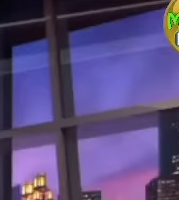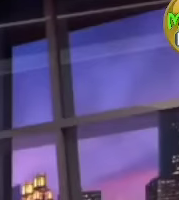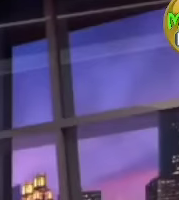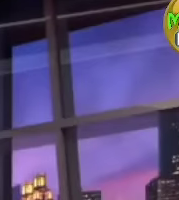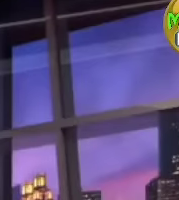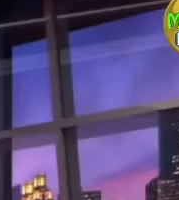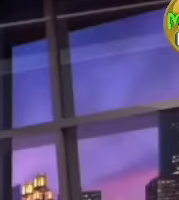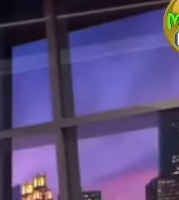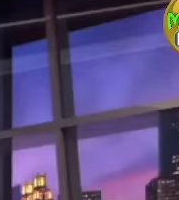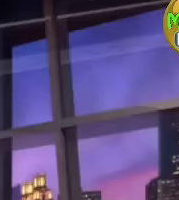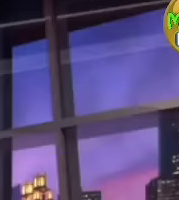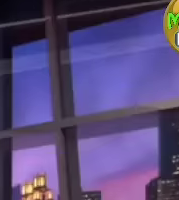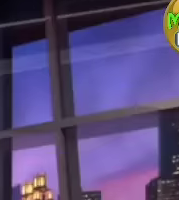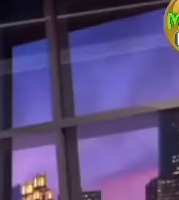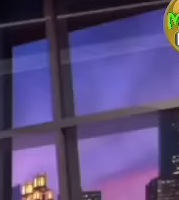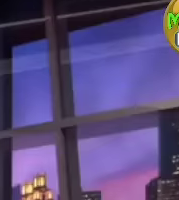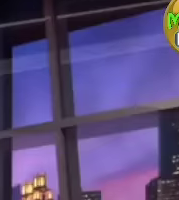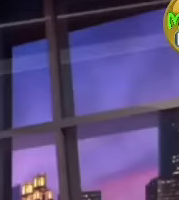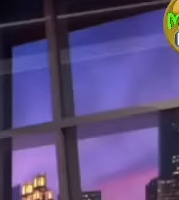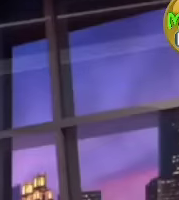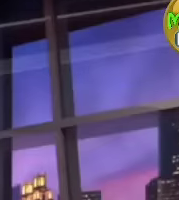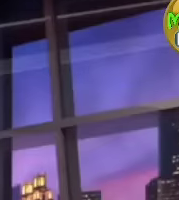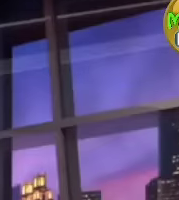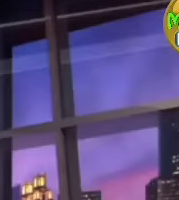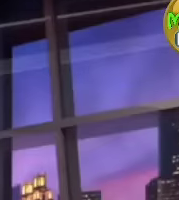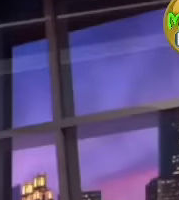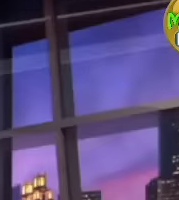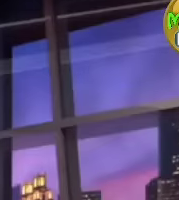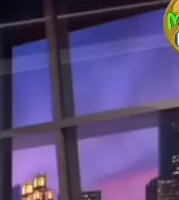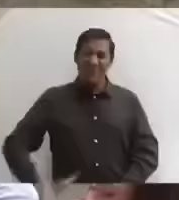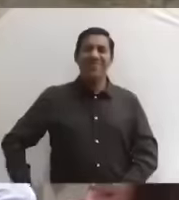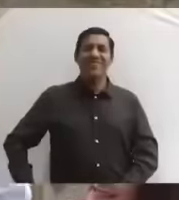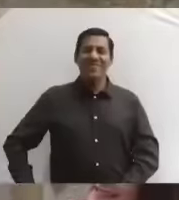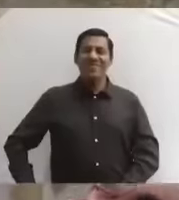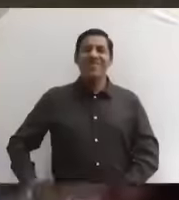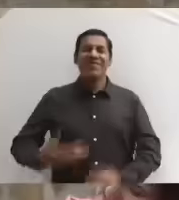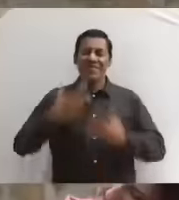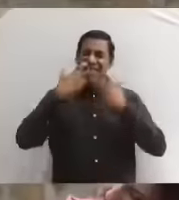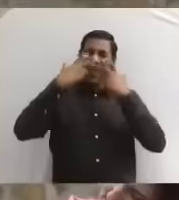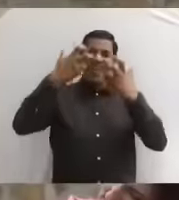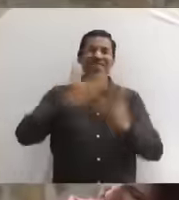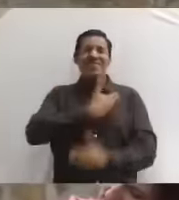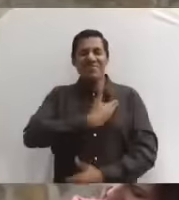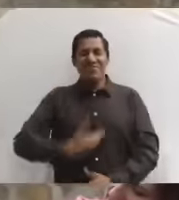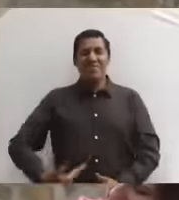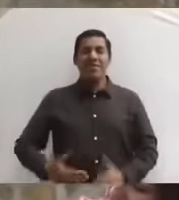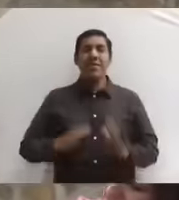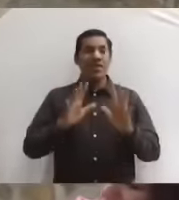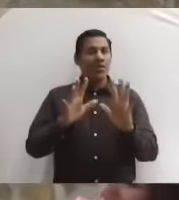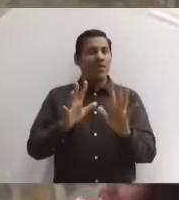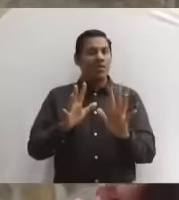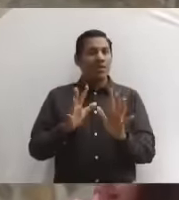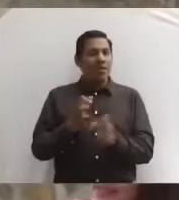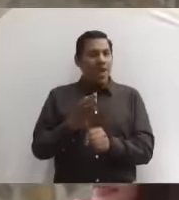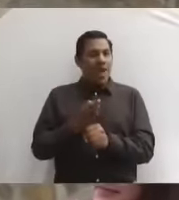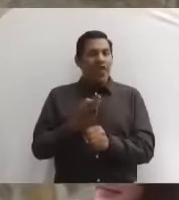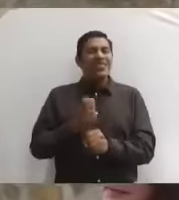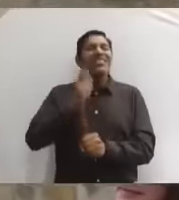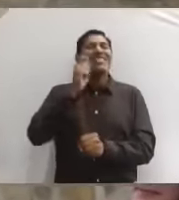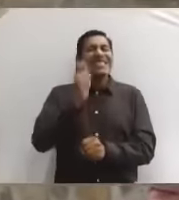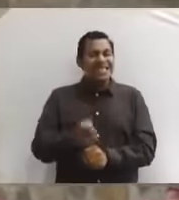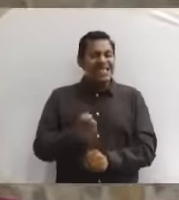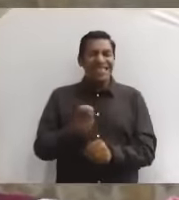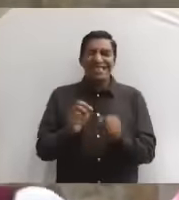Sheinbaum, con propuestas y con el tema de vivienda, dejó las cosas en claro. Y es un momento, señoras y señores, de que